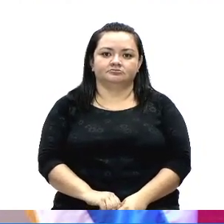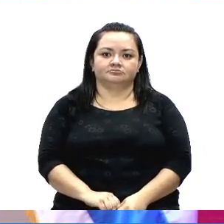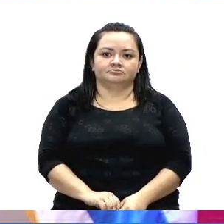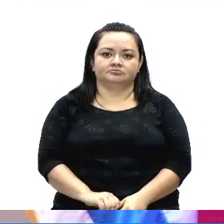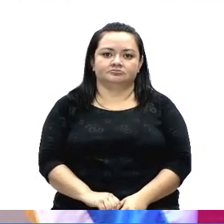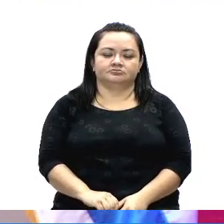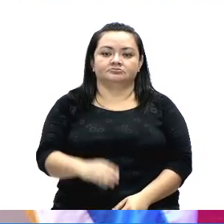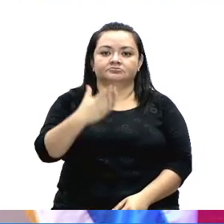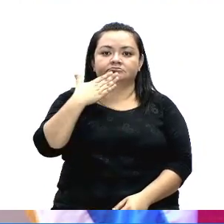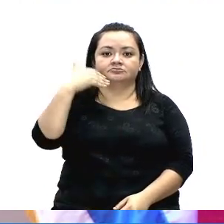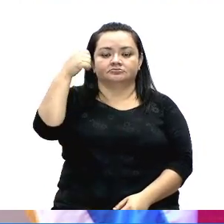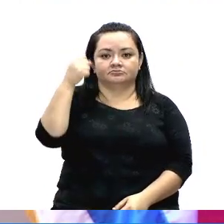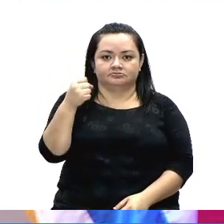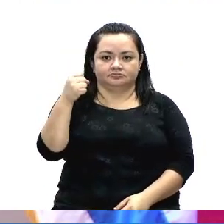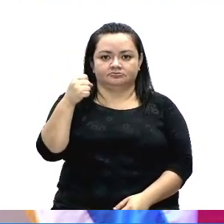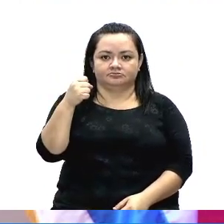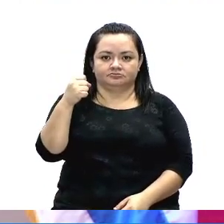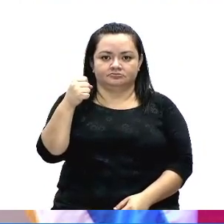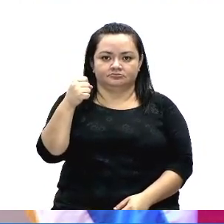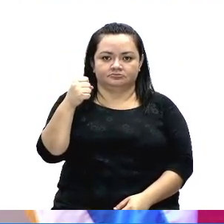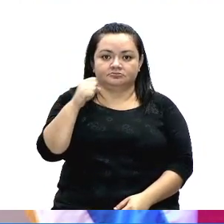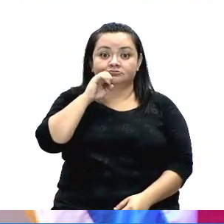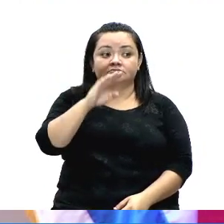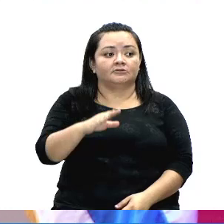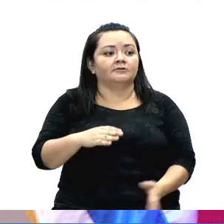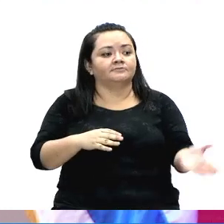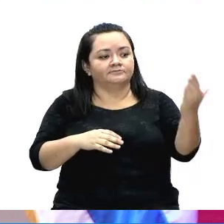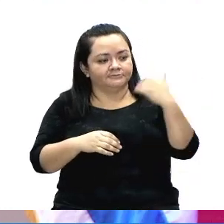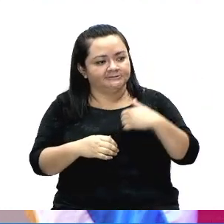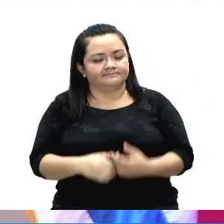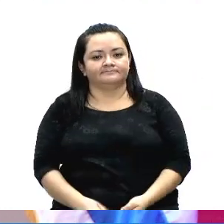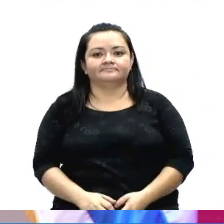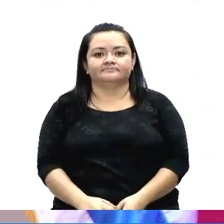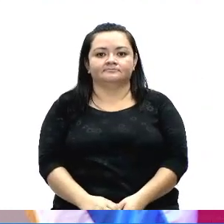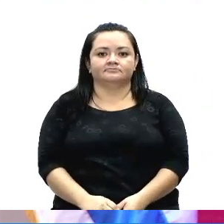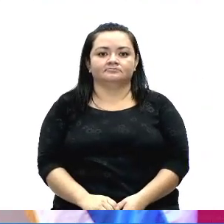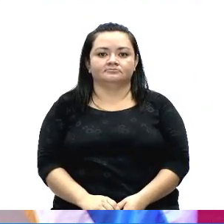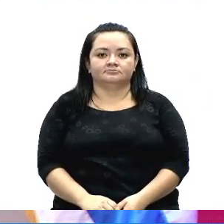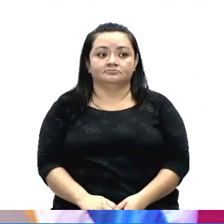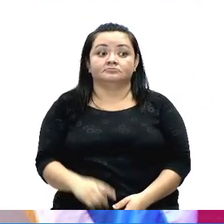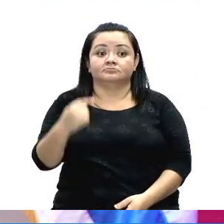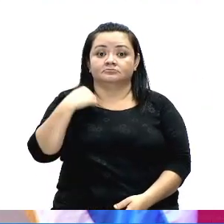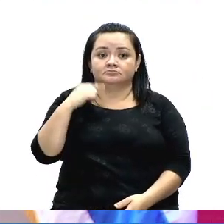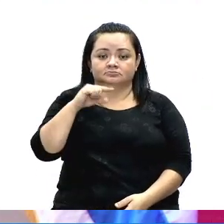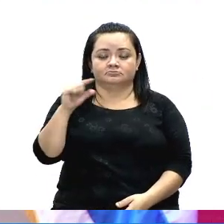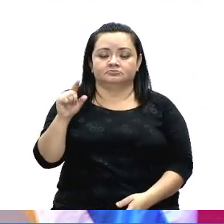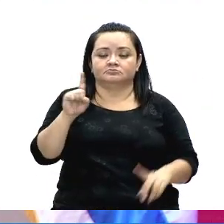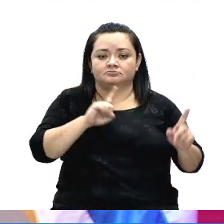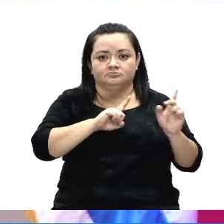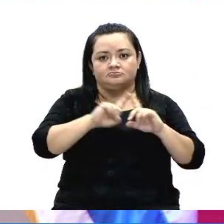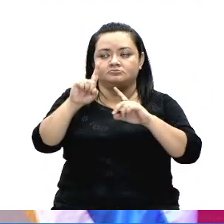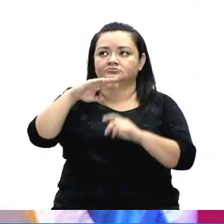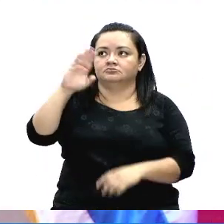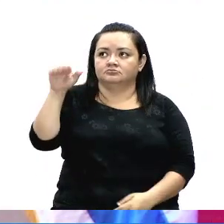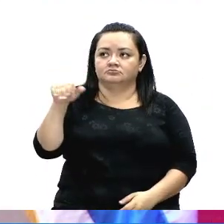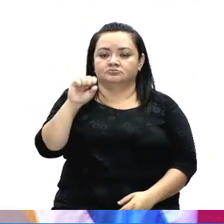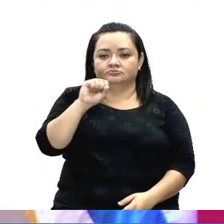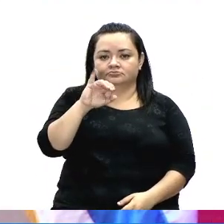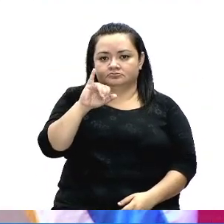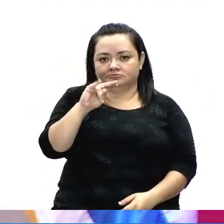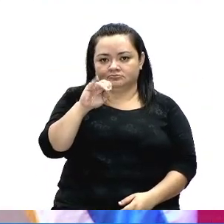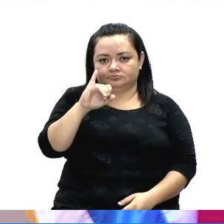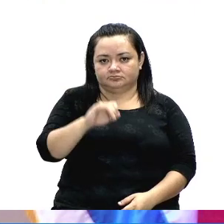a moises le dijeron ven te voy a ayudar te voy a llevar al sinaí